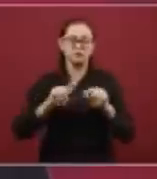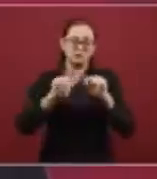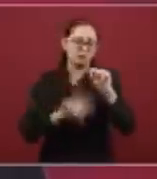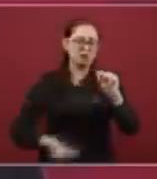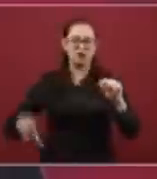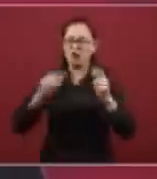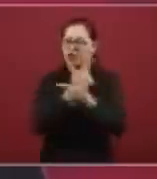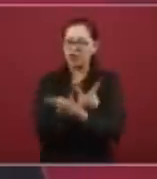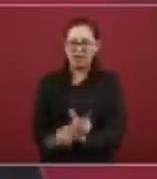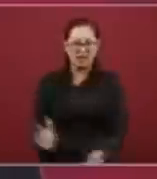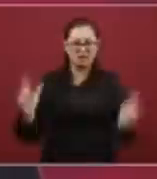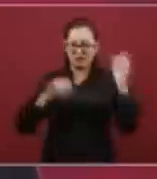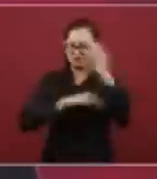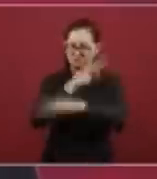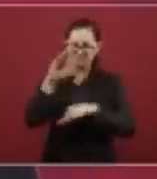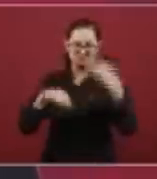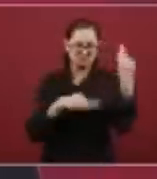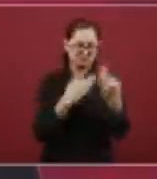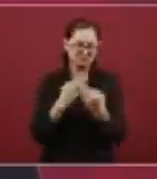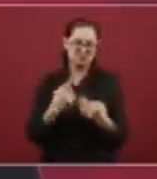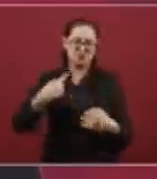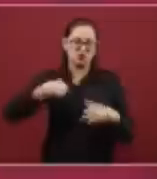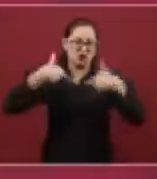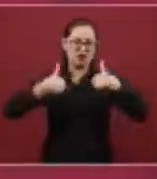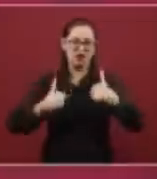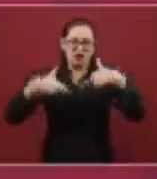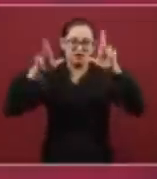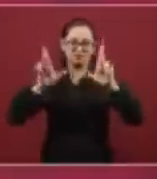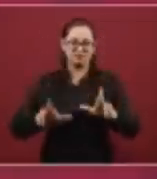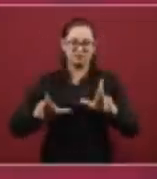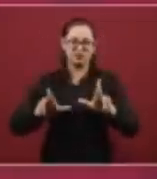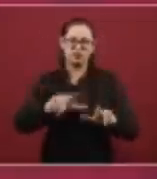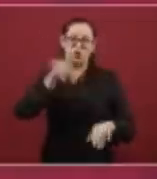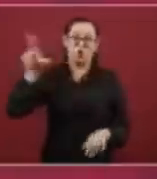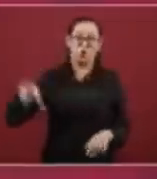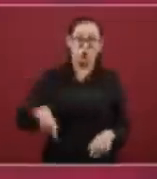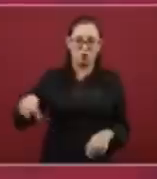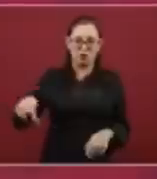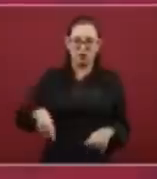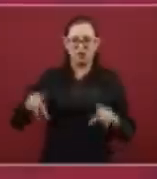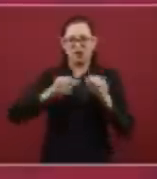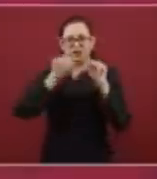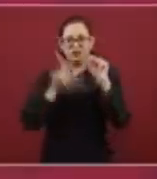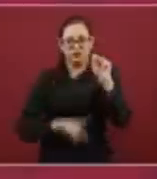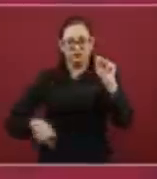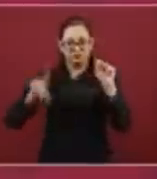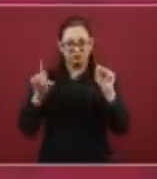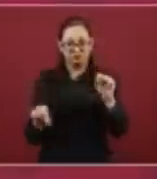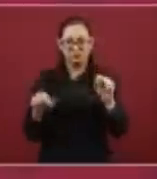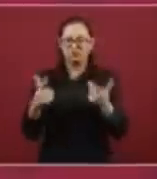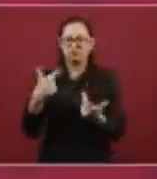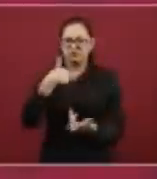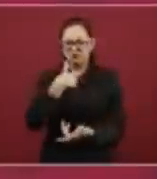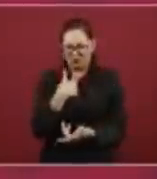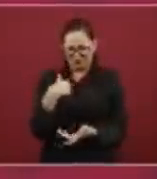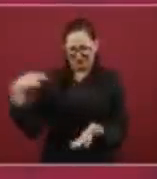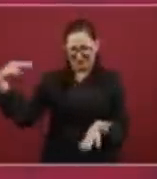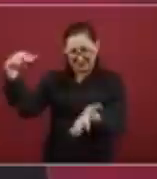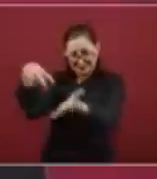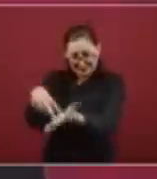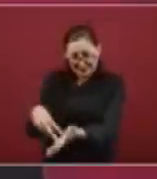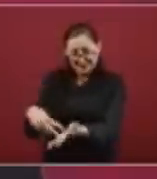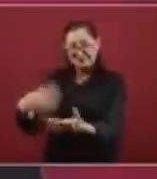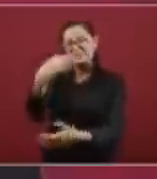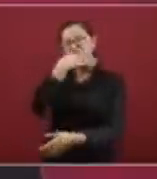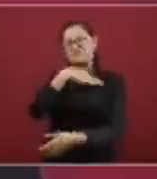pero yo represento a el Estado mexicano y no puedo participar